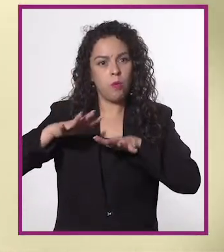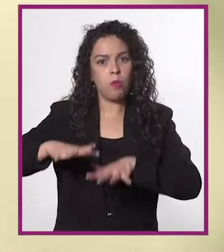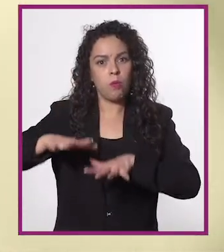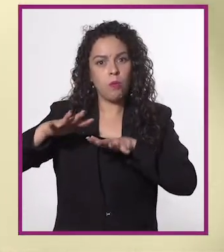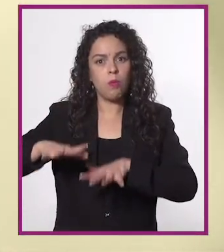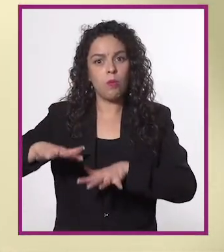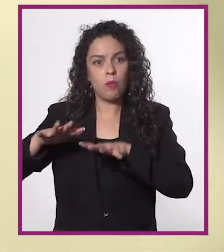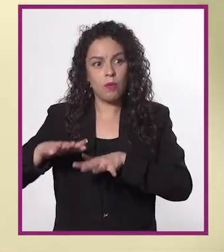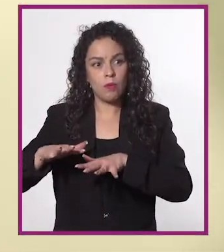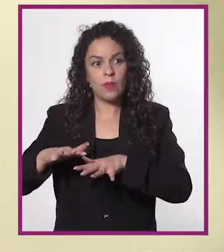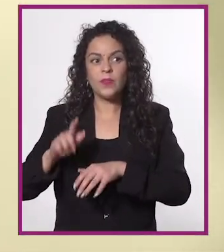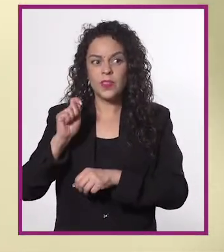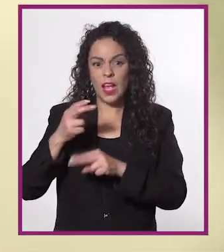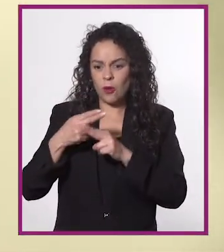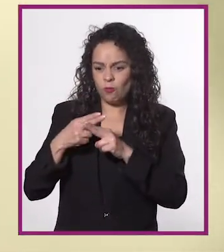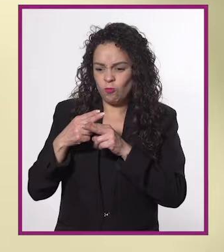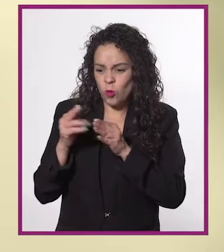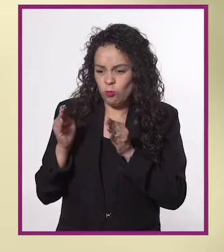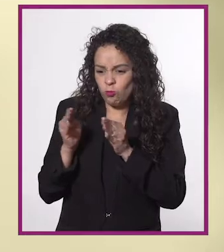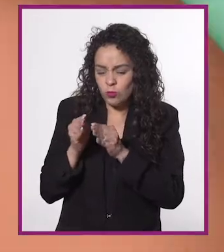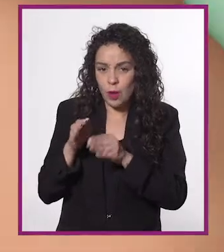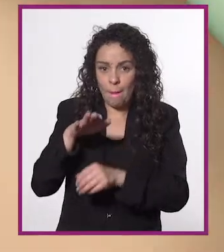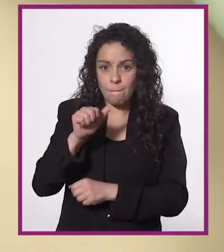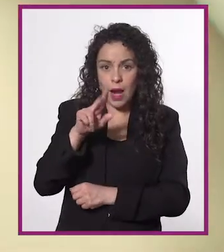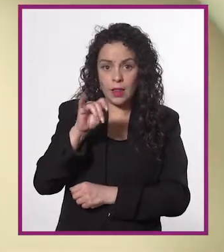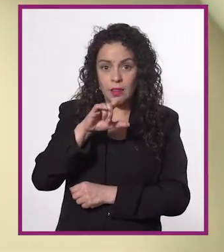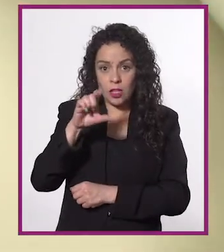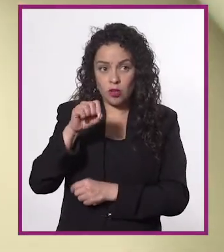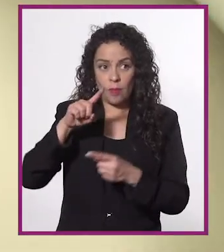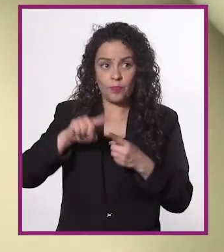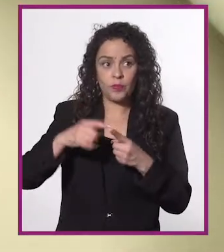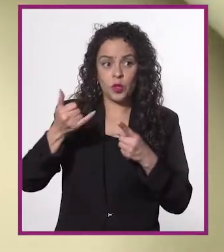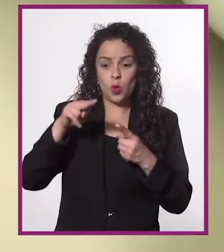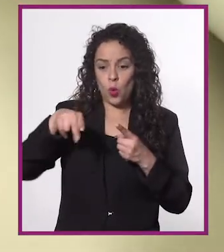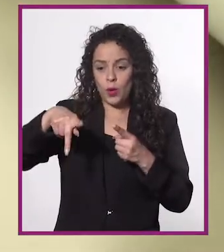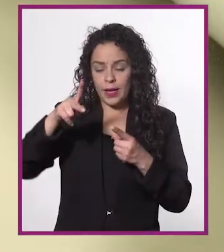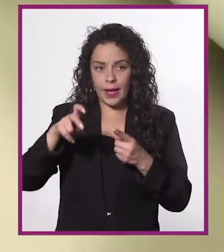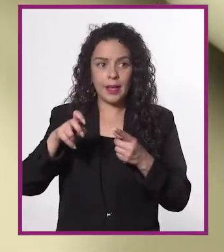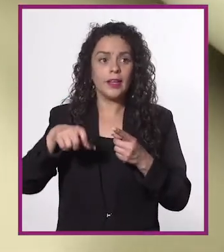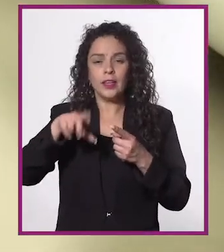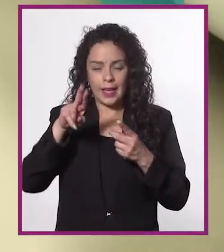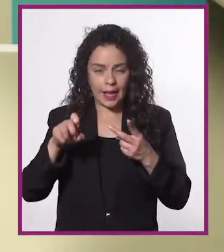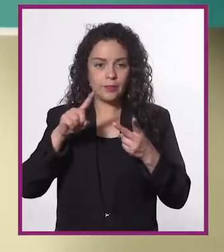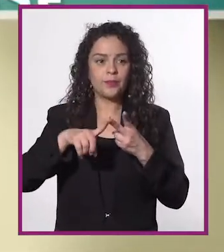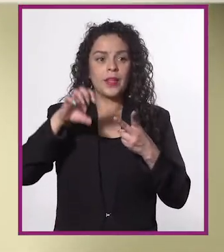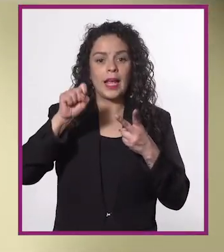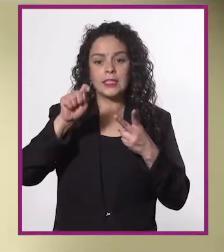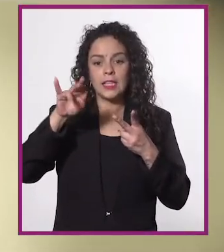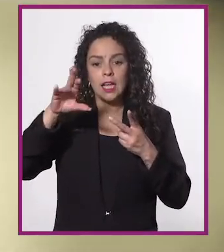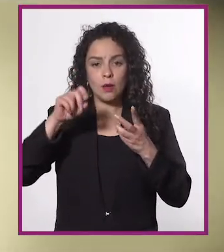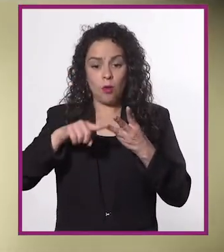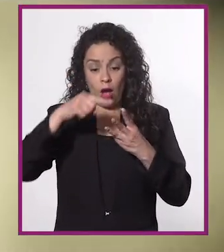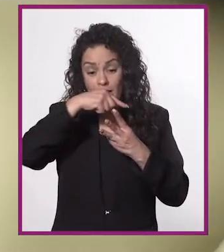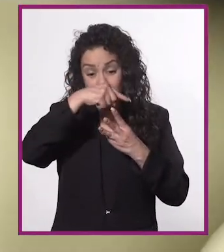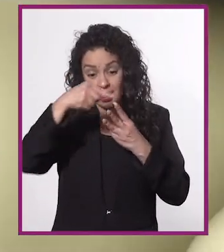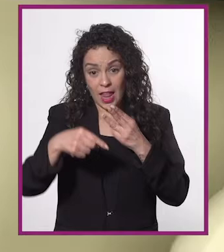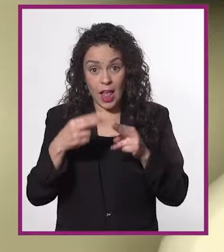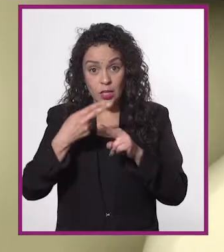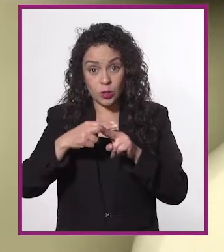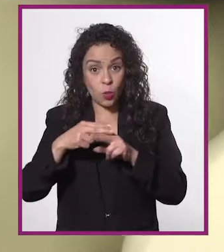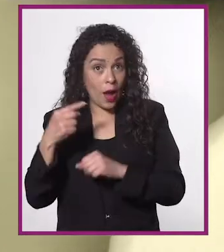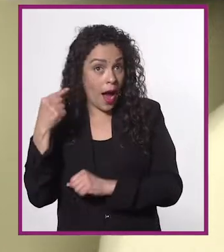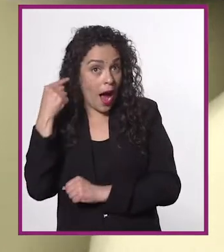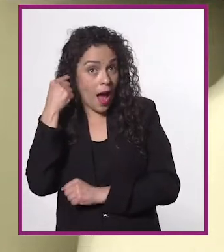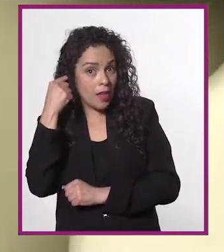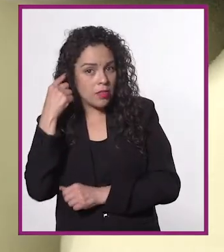para generar movimiento en 3 huesos diminutos: el martillo, el yunque y el estribo. El movimiento de los